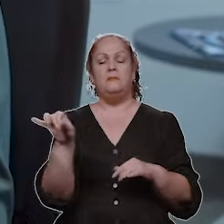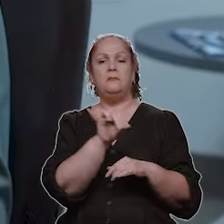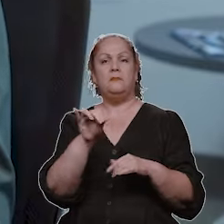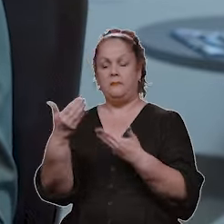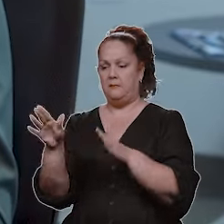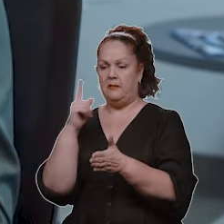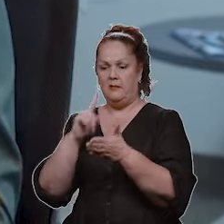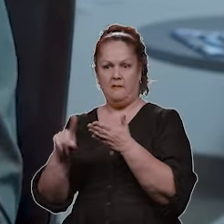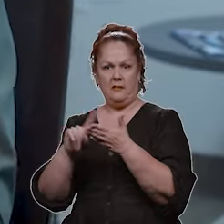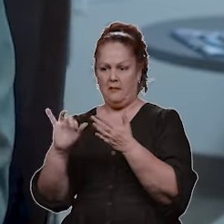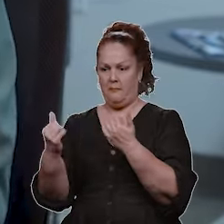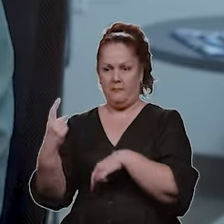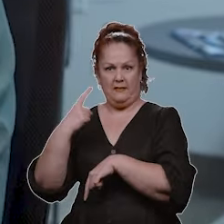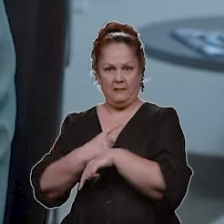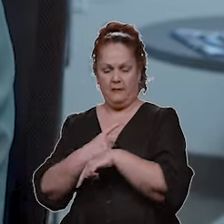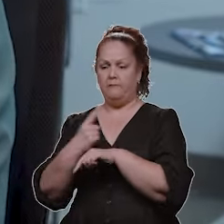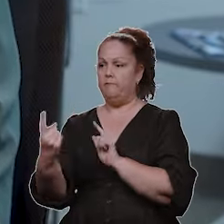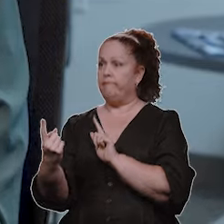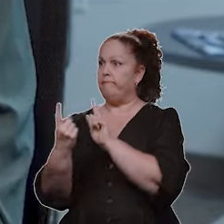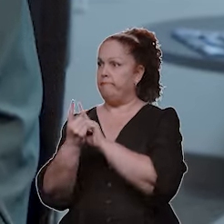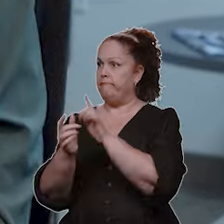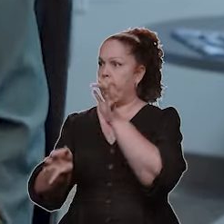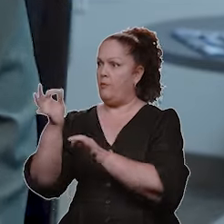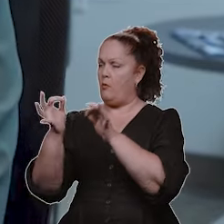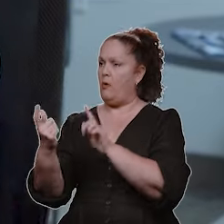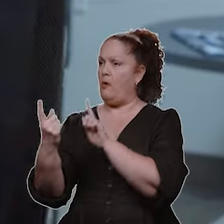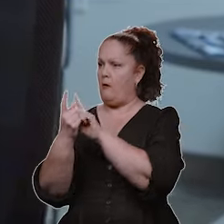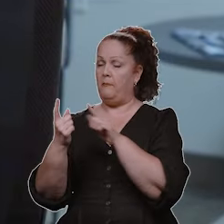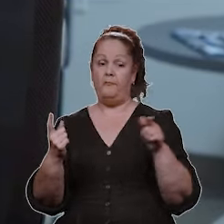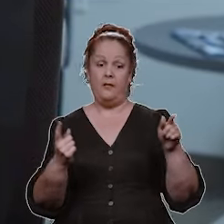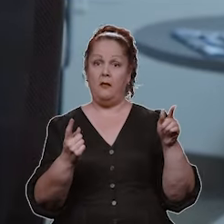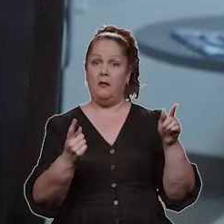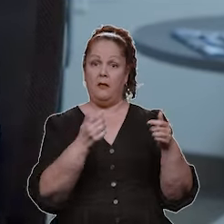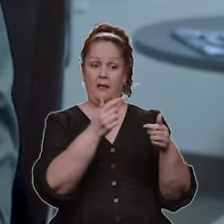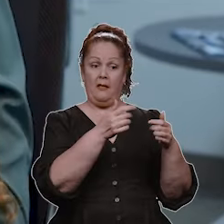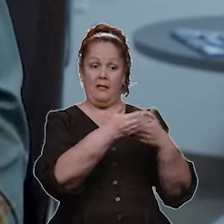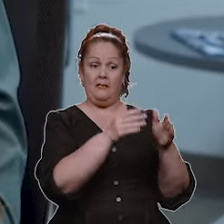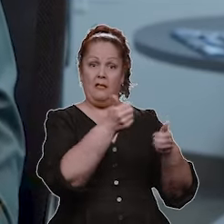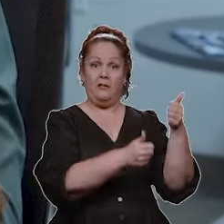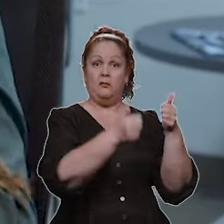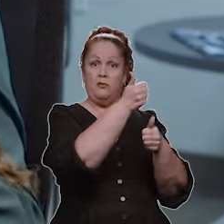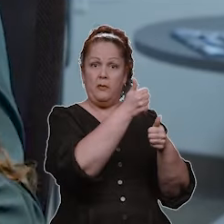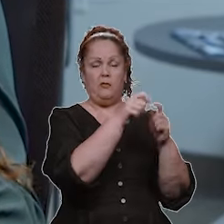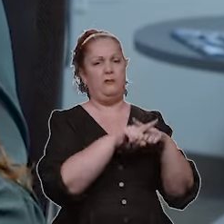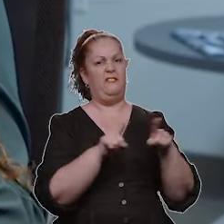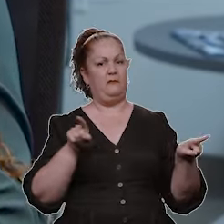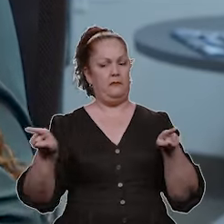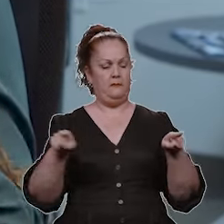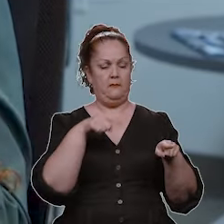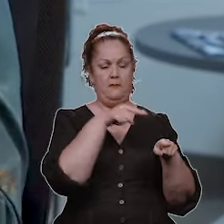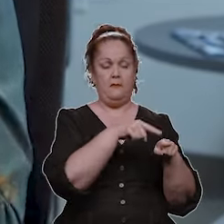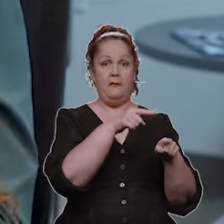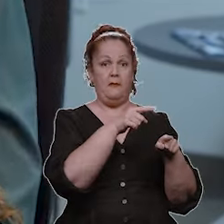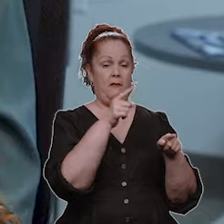sala de investigaciones Cómo podemos diferenciar una sala de investigaciones con una sala superior Pues diríamos que la diferencia principal es que